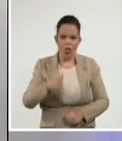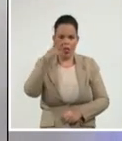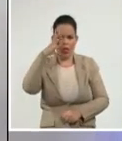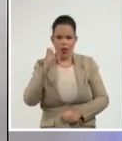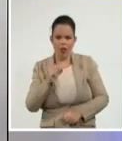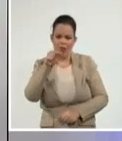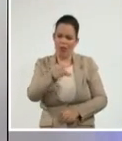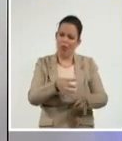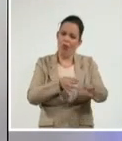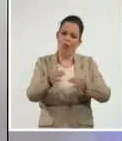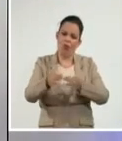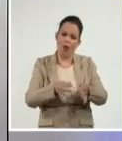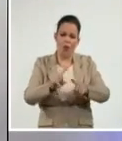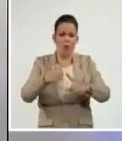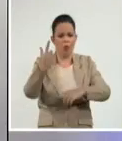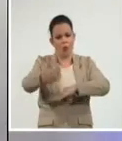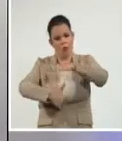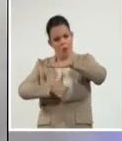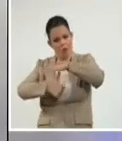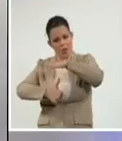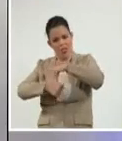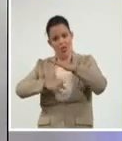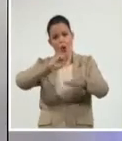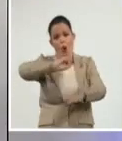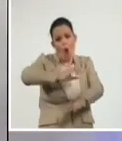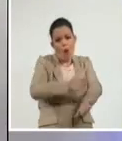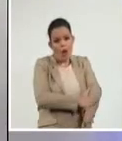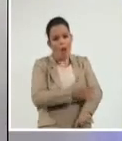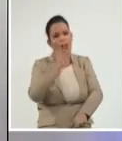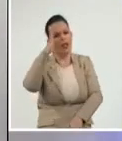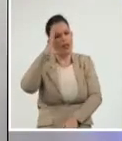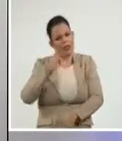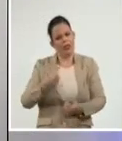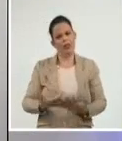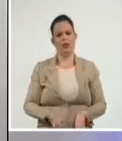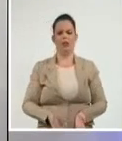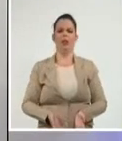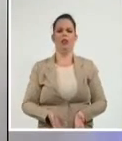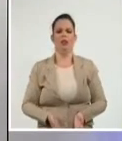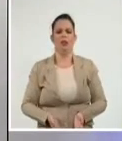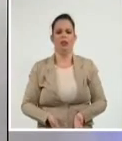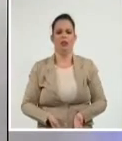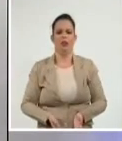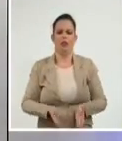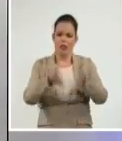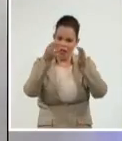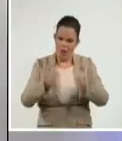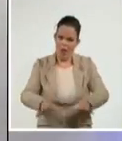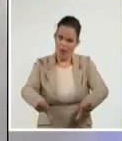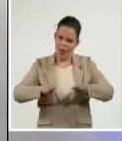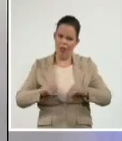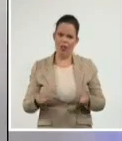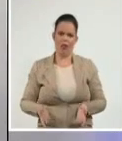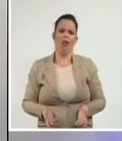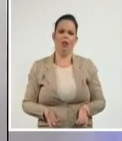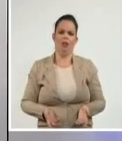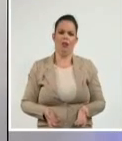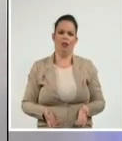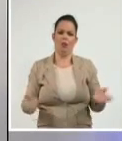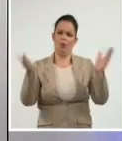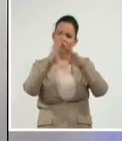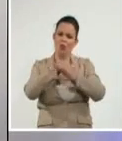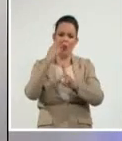Barack Obama admitió. Una pregunta con una respuesta triste y real. No parece que vaya a cambiar por el